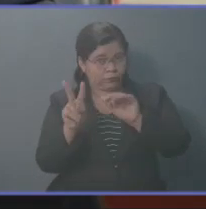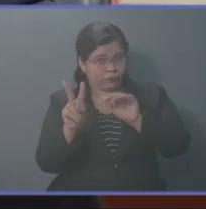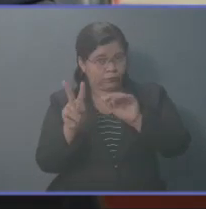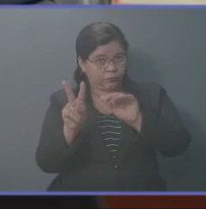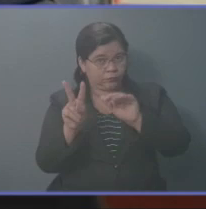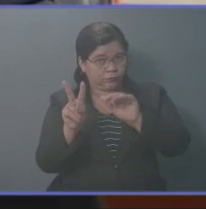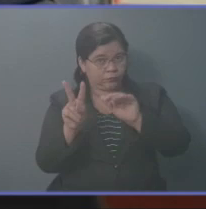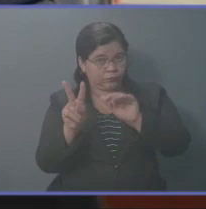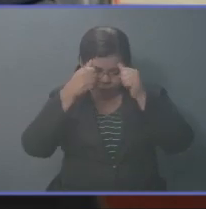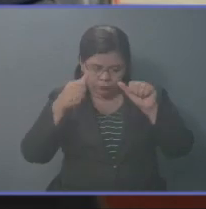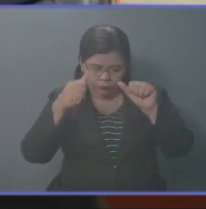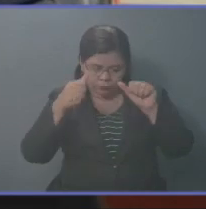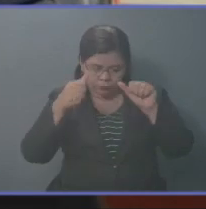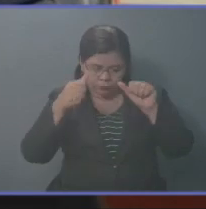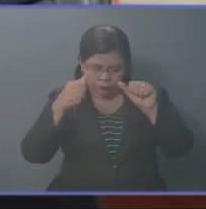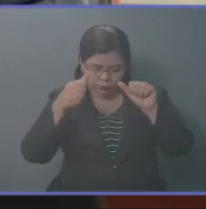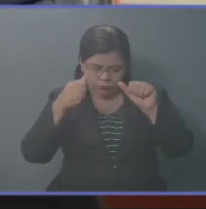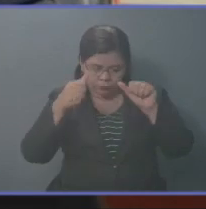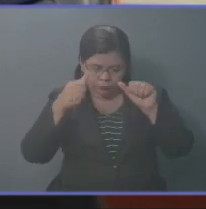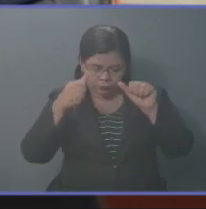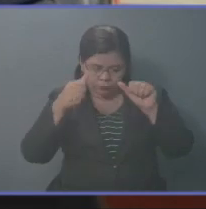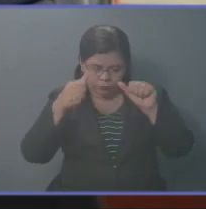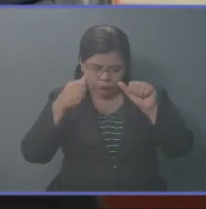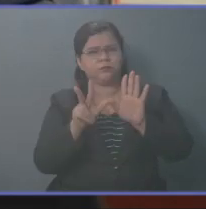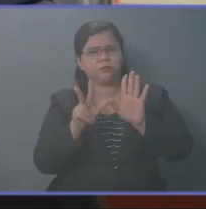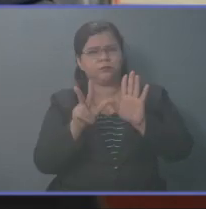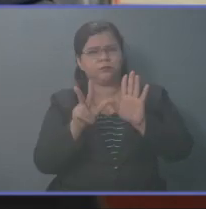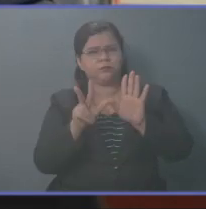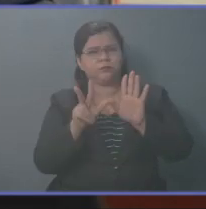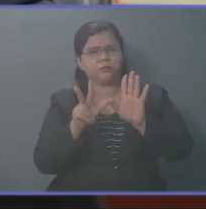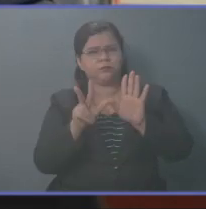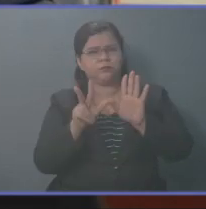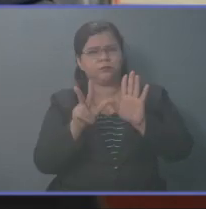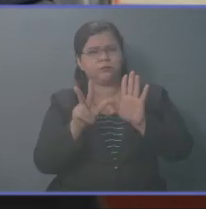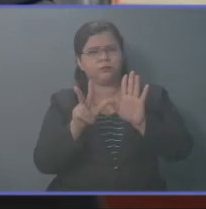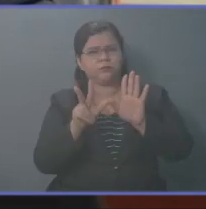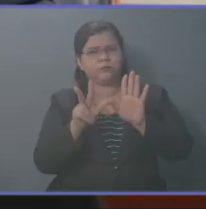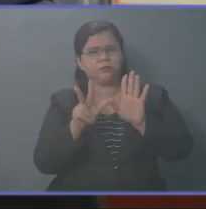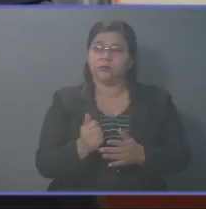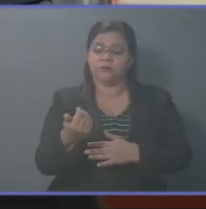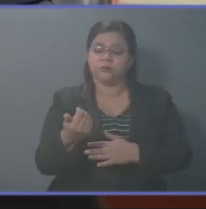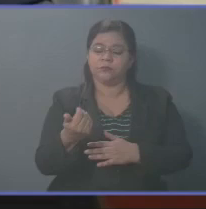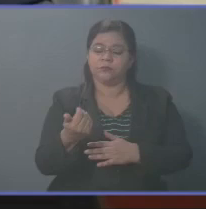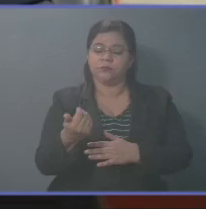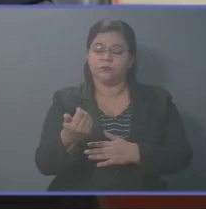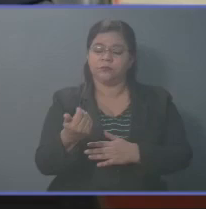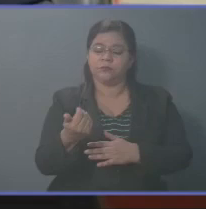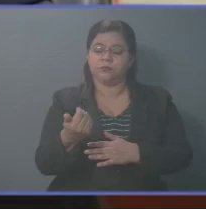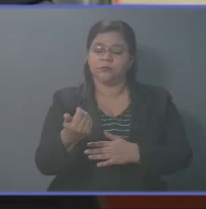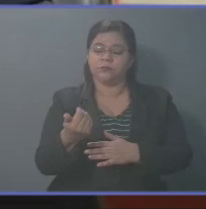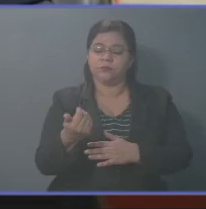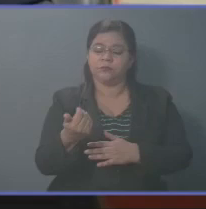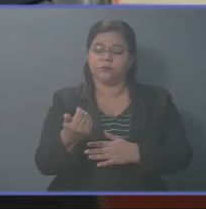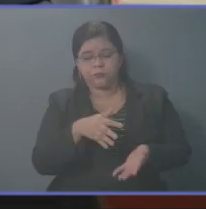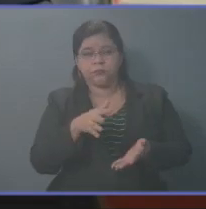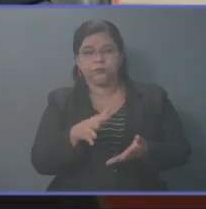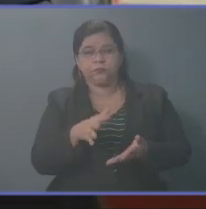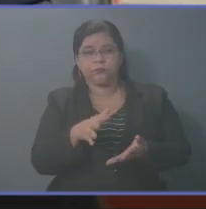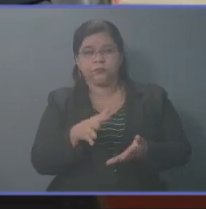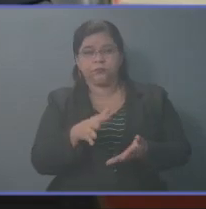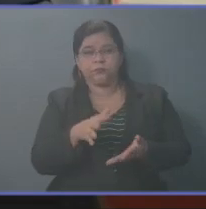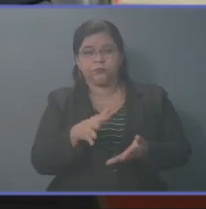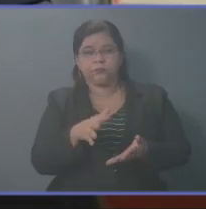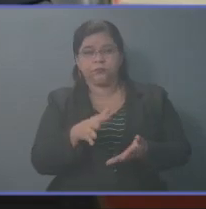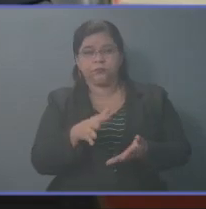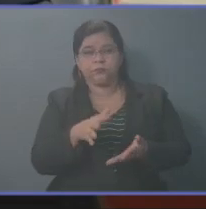el Acuerdo 1, de fecha 8 del mismo mes y año, por medio del cual el órgano ejecutivo en el ramo de obras públicas, transporte y de vivienda hizo pública la